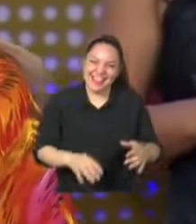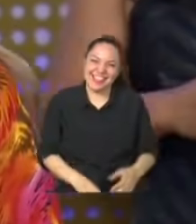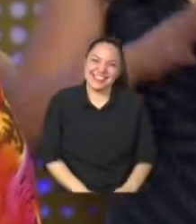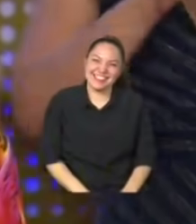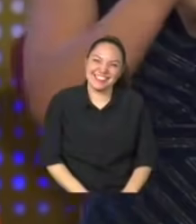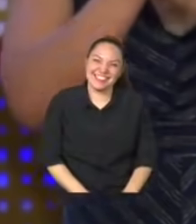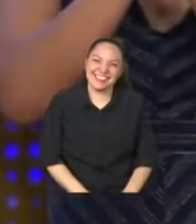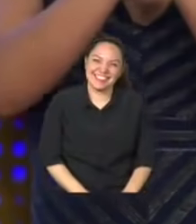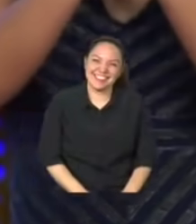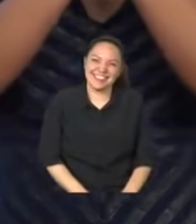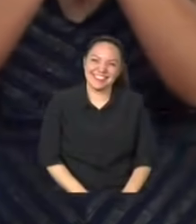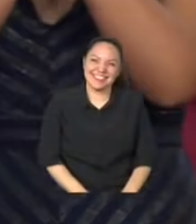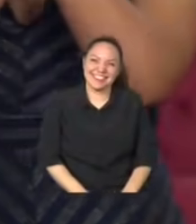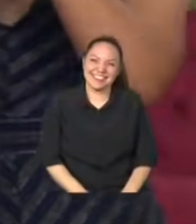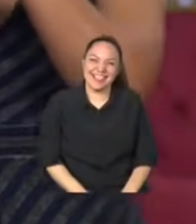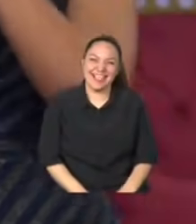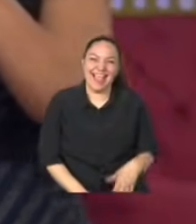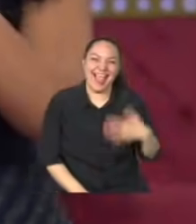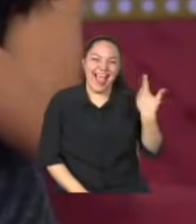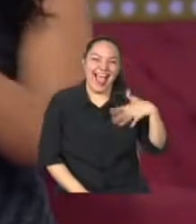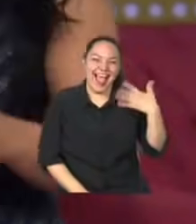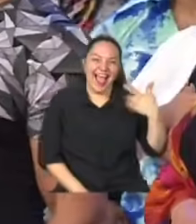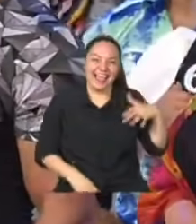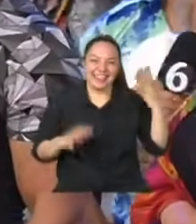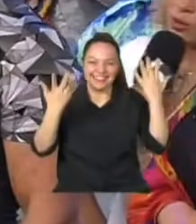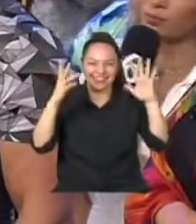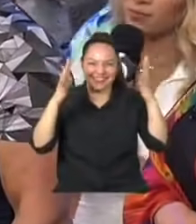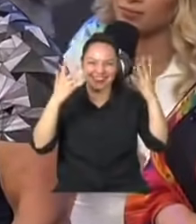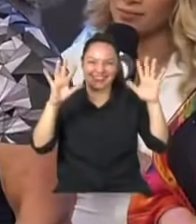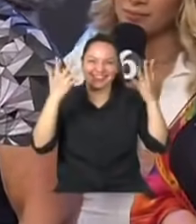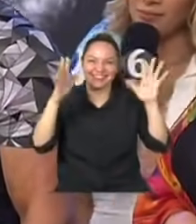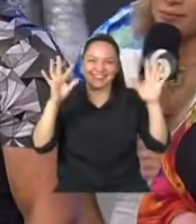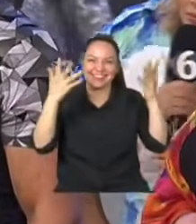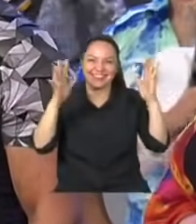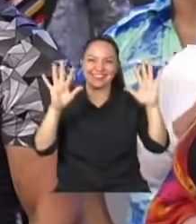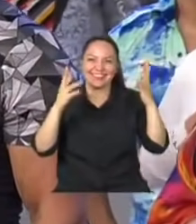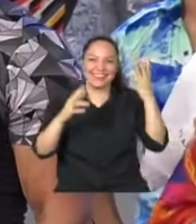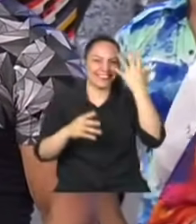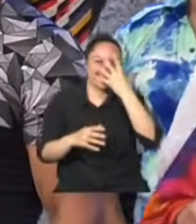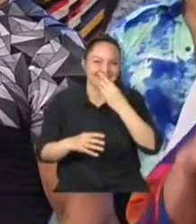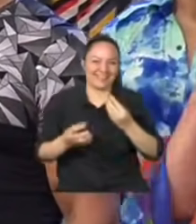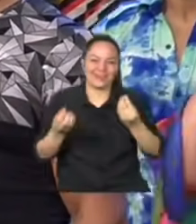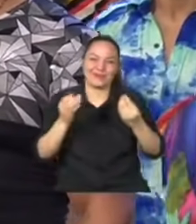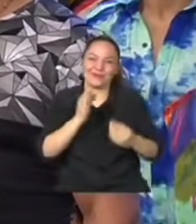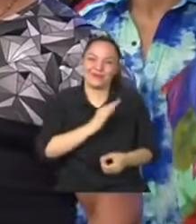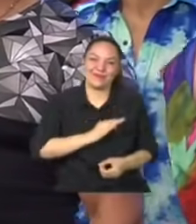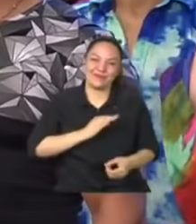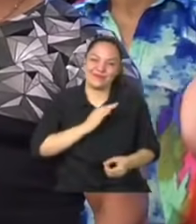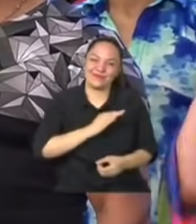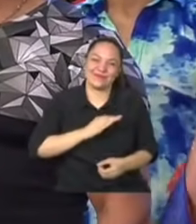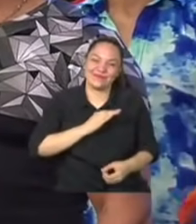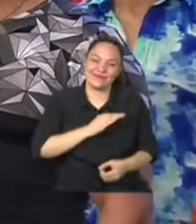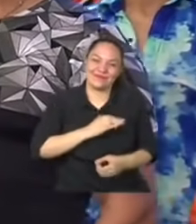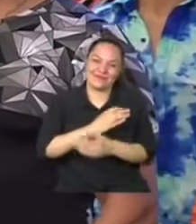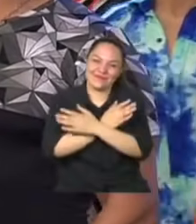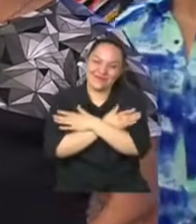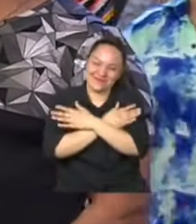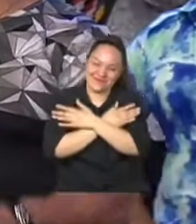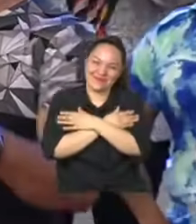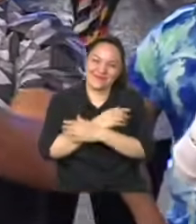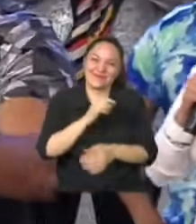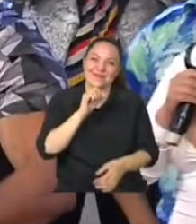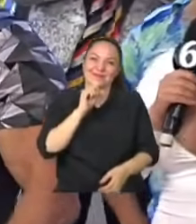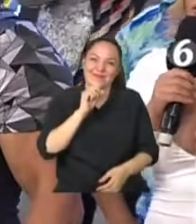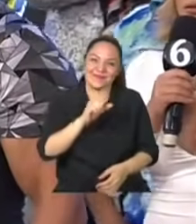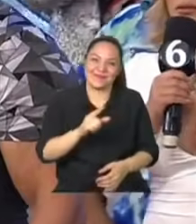¡Ay! ¡Qué bonito! Quiero aprovechar para felicitar a mi mamá Raquel Rocha de la Salina. Ay, felicidades. Oiga, yo